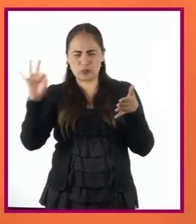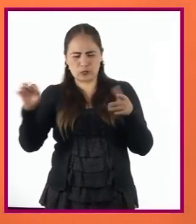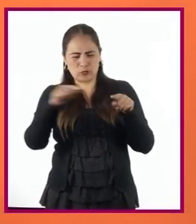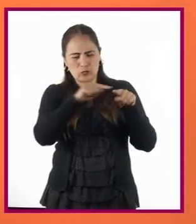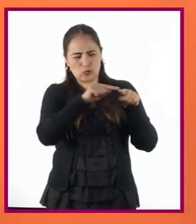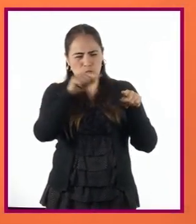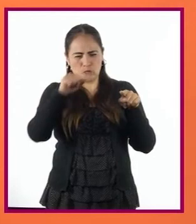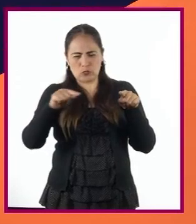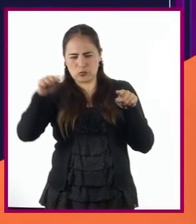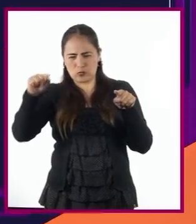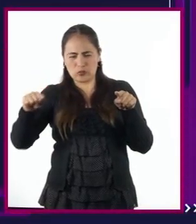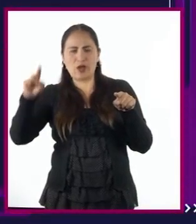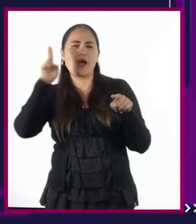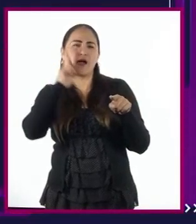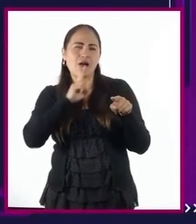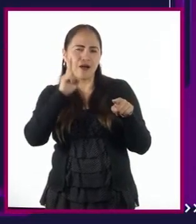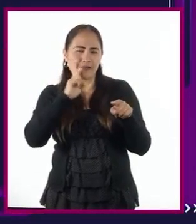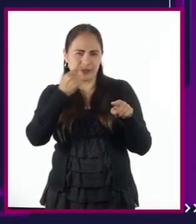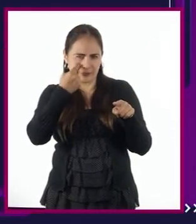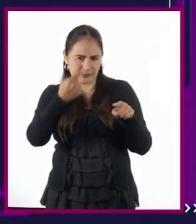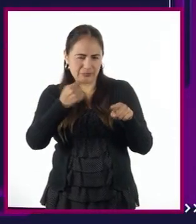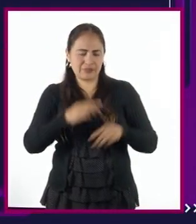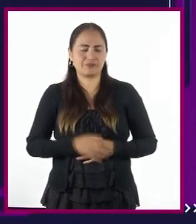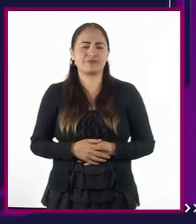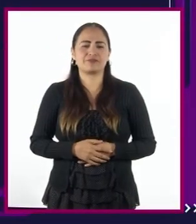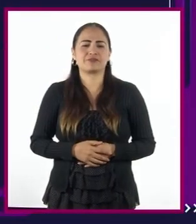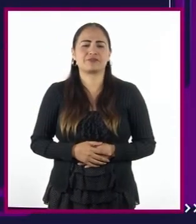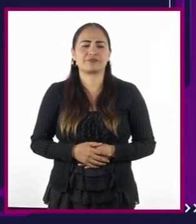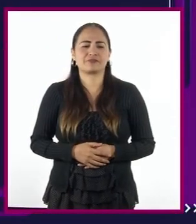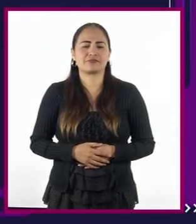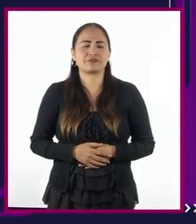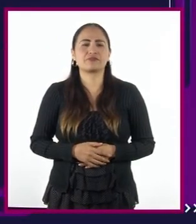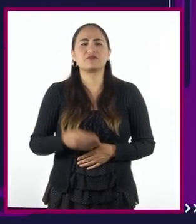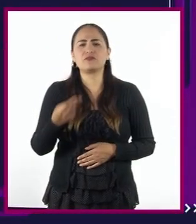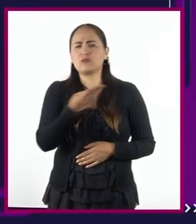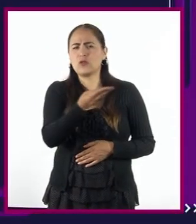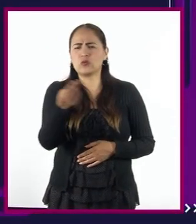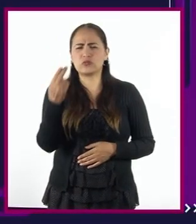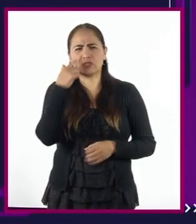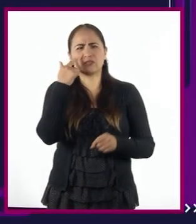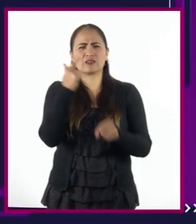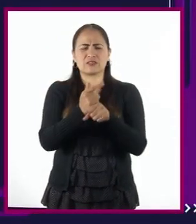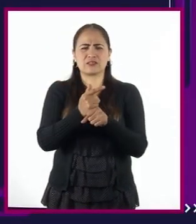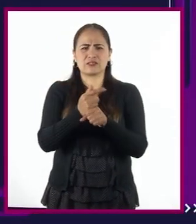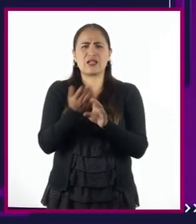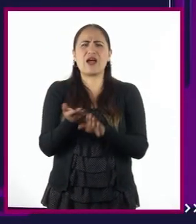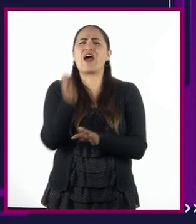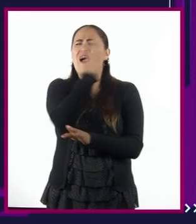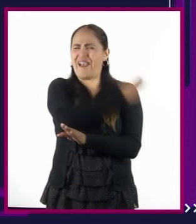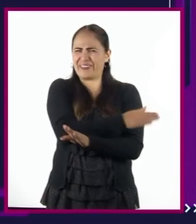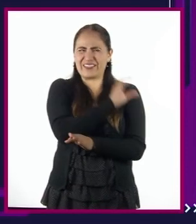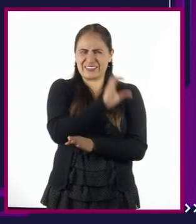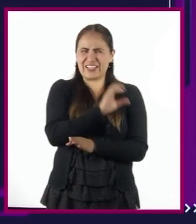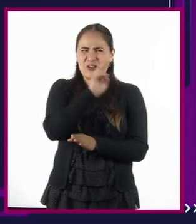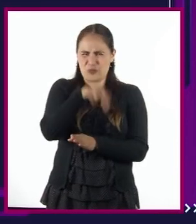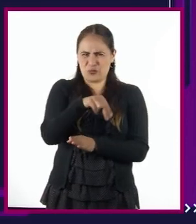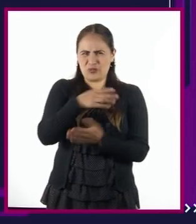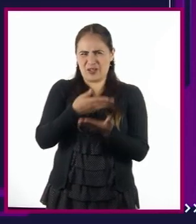un caso de estos. ¿Qué diferencias notan con respecto a las gráficas anteriores?